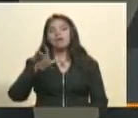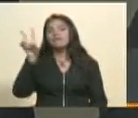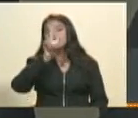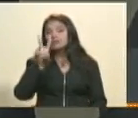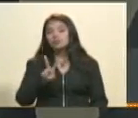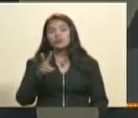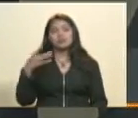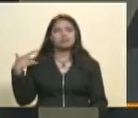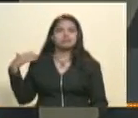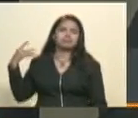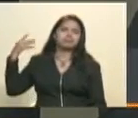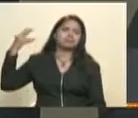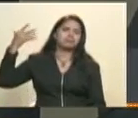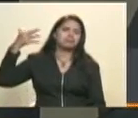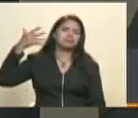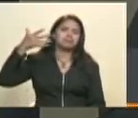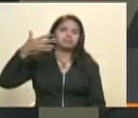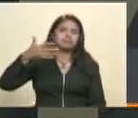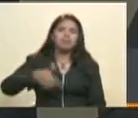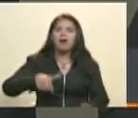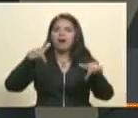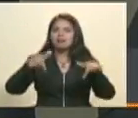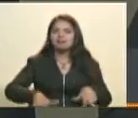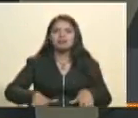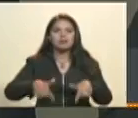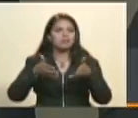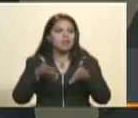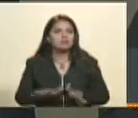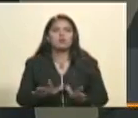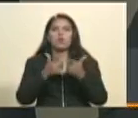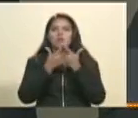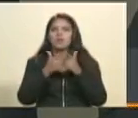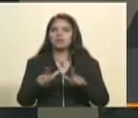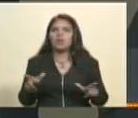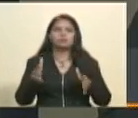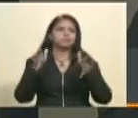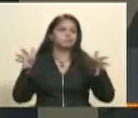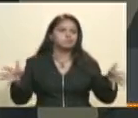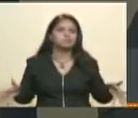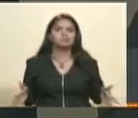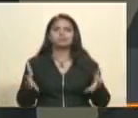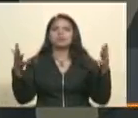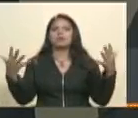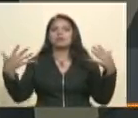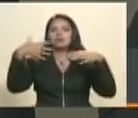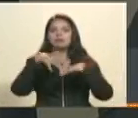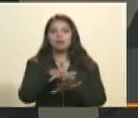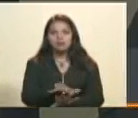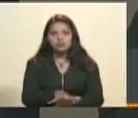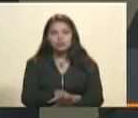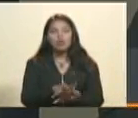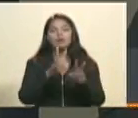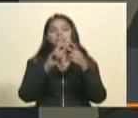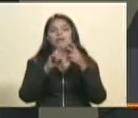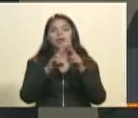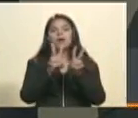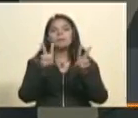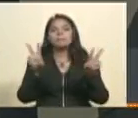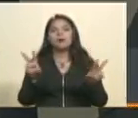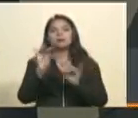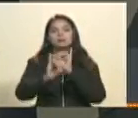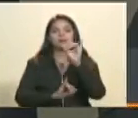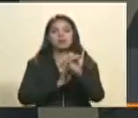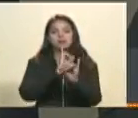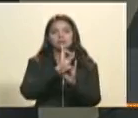sido históricamente cuna de libertadores, promotora de la integración y de la paz